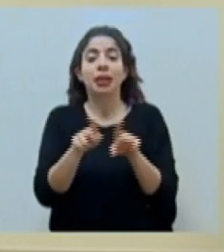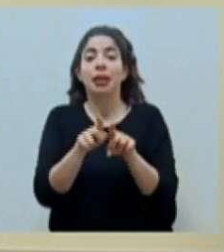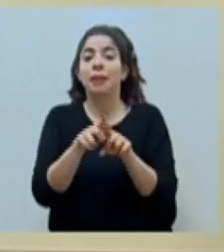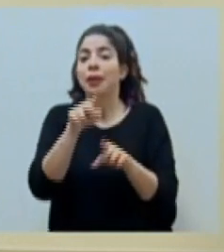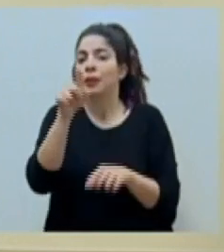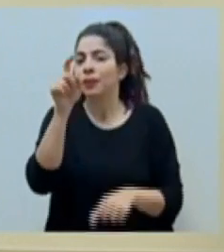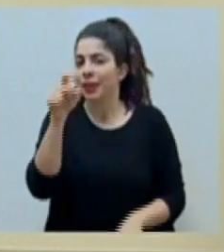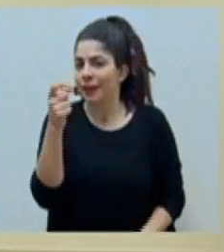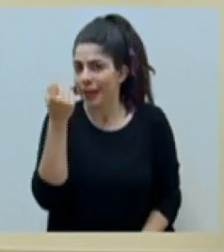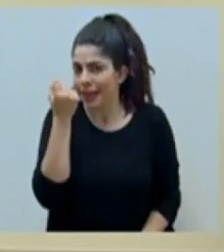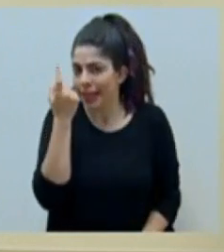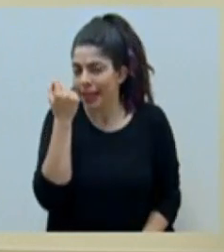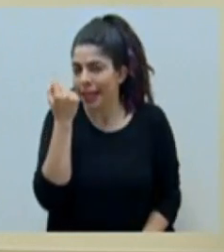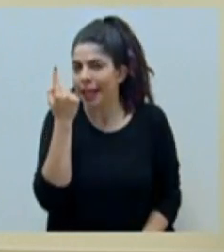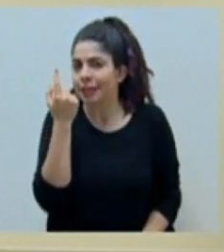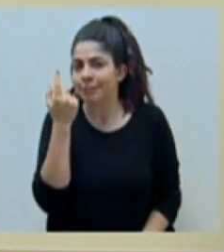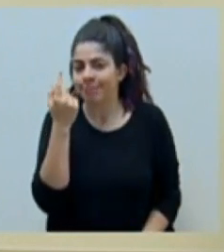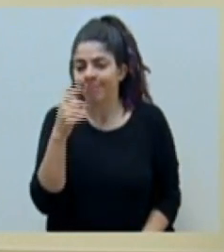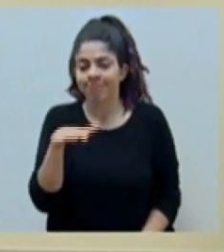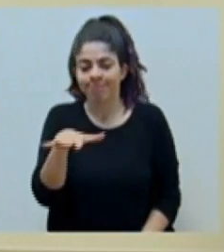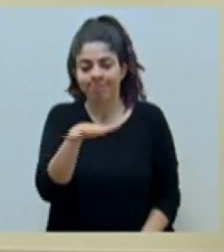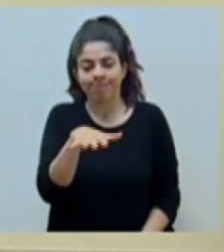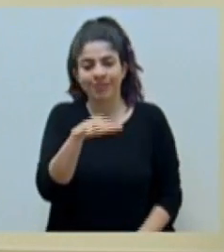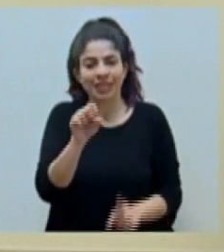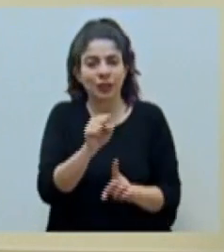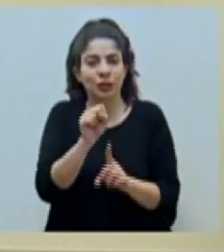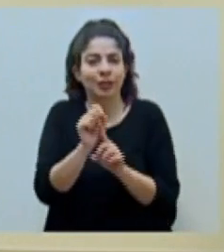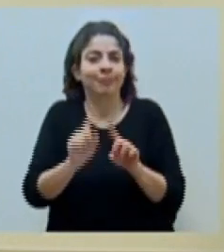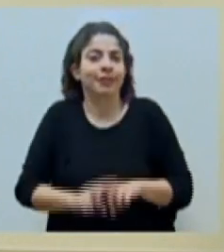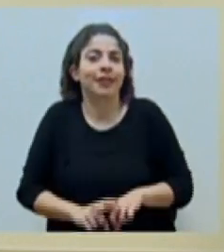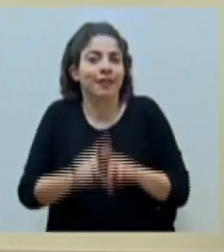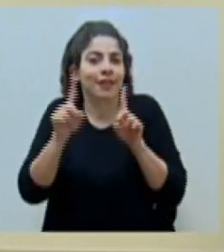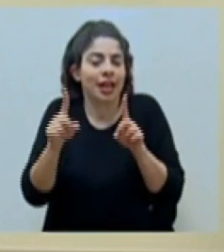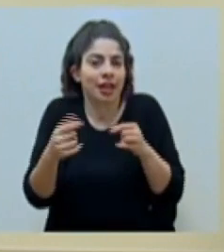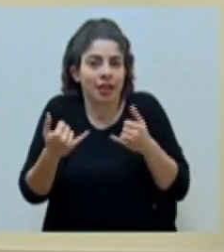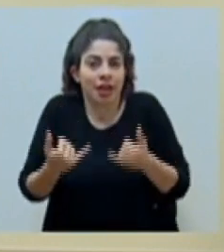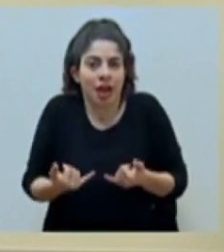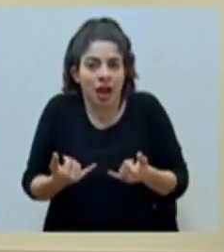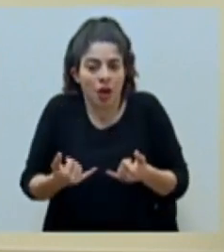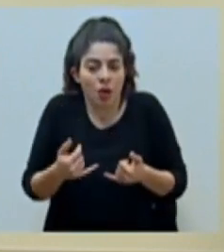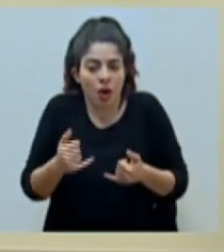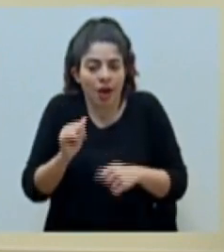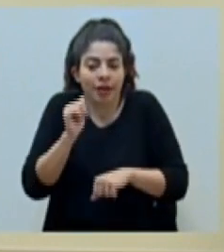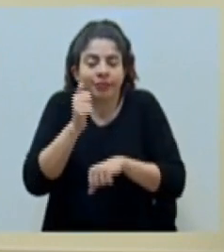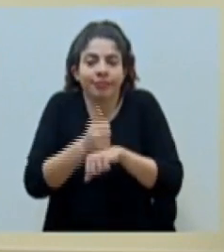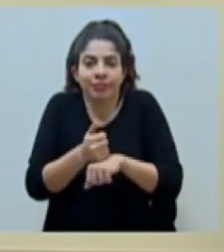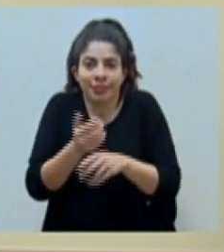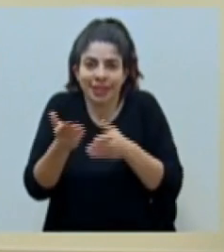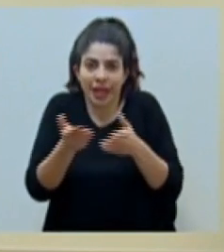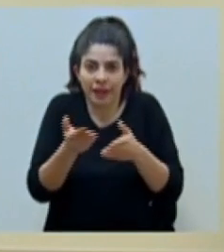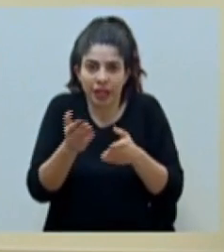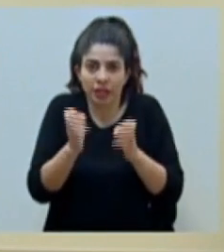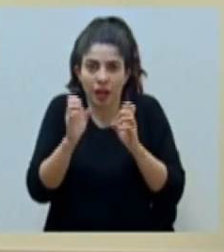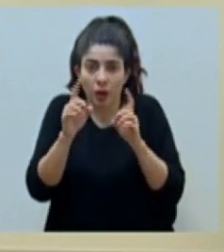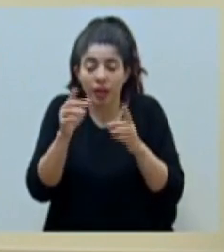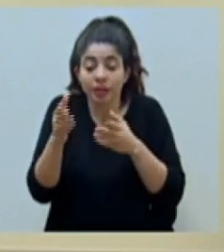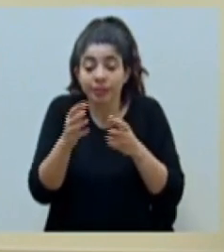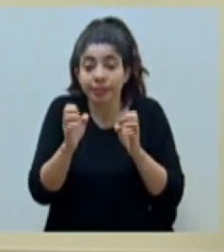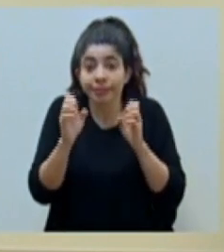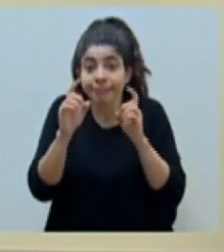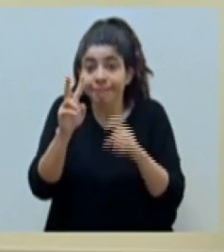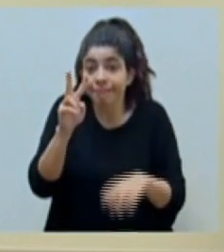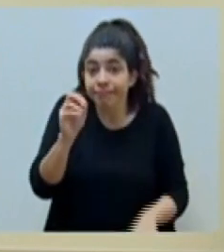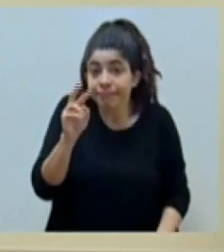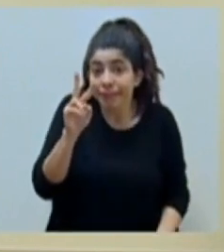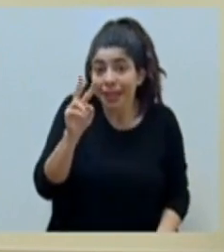entender que es unas condiciones diferentes las que estamos abordando este servicio educativo. El servicio educativo